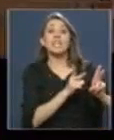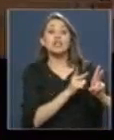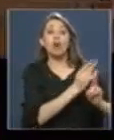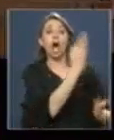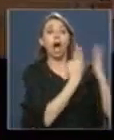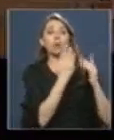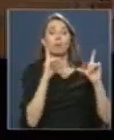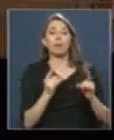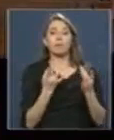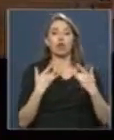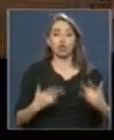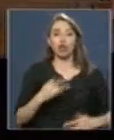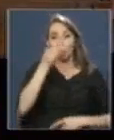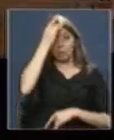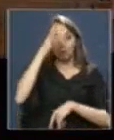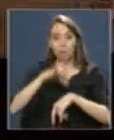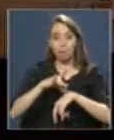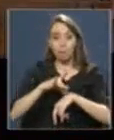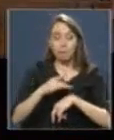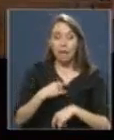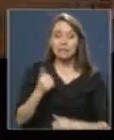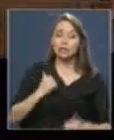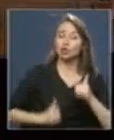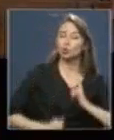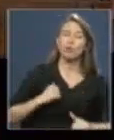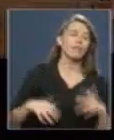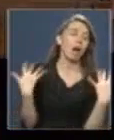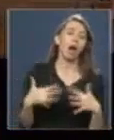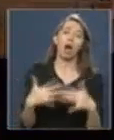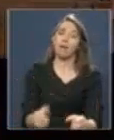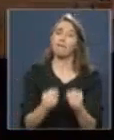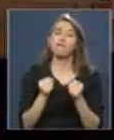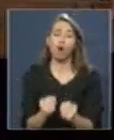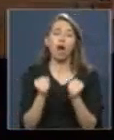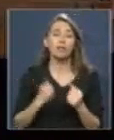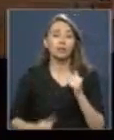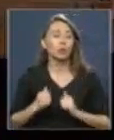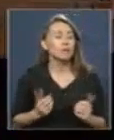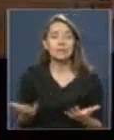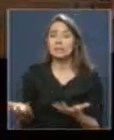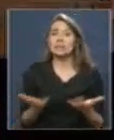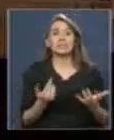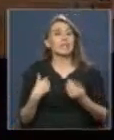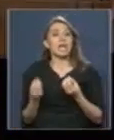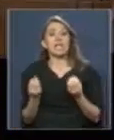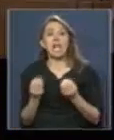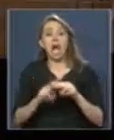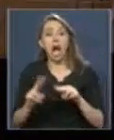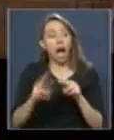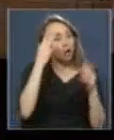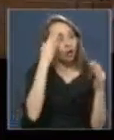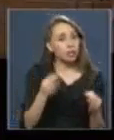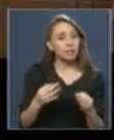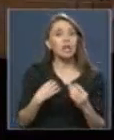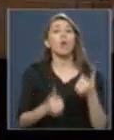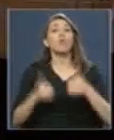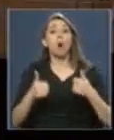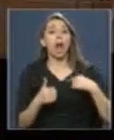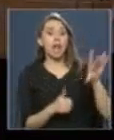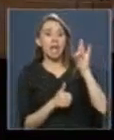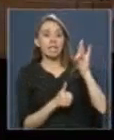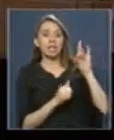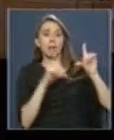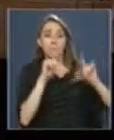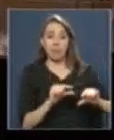que un paciente, puesto en circunstancias de sufrimiento extremo, pueda decidir qué hacer, pueda decidir paliar el dolor